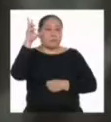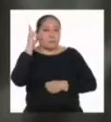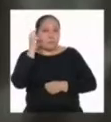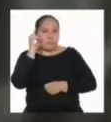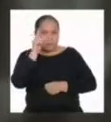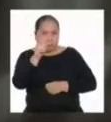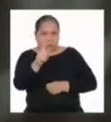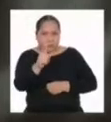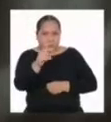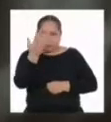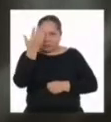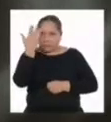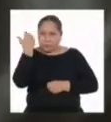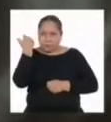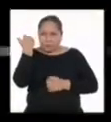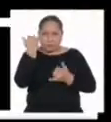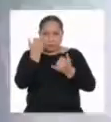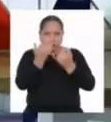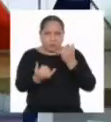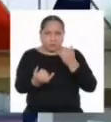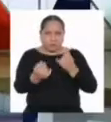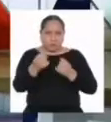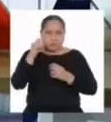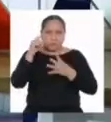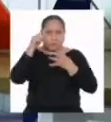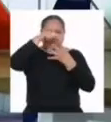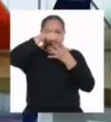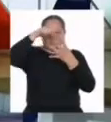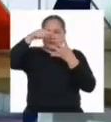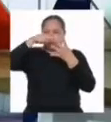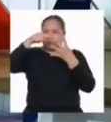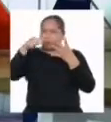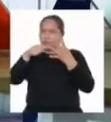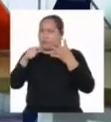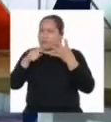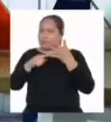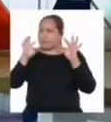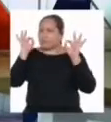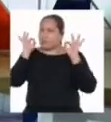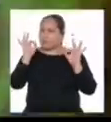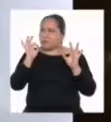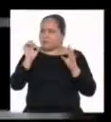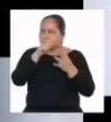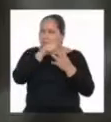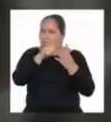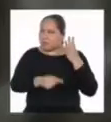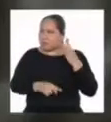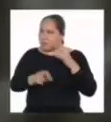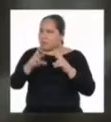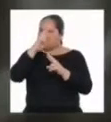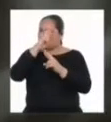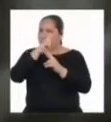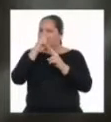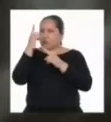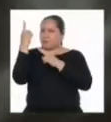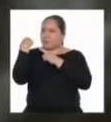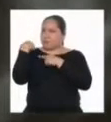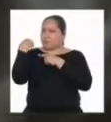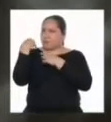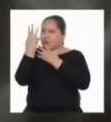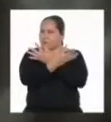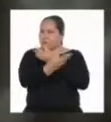bien antes que sea muy tarde. Esos 4 jinetes del Apocalipsis son los responsables de la deforestación y